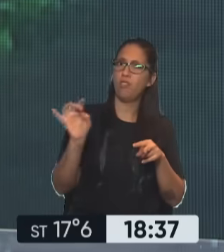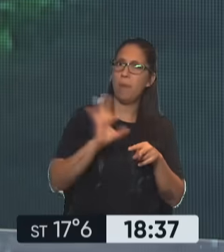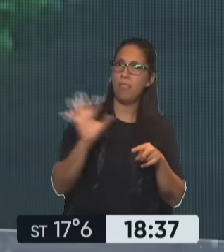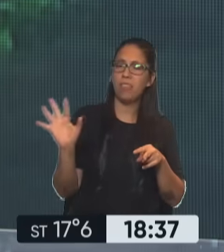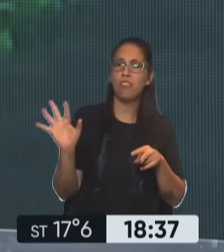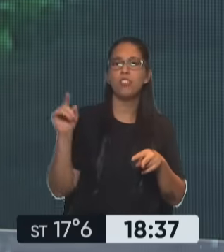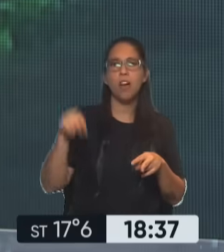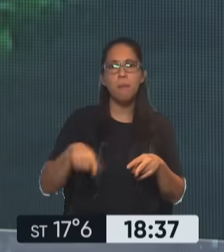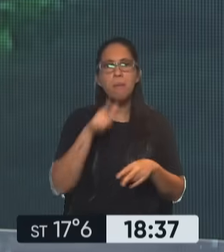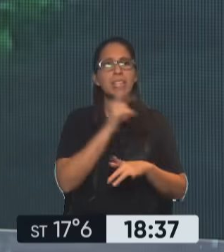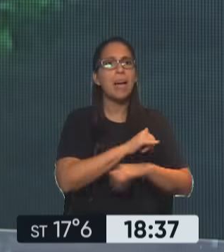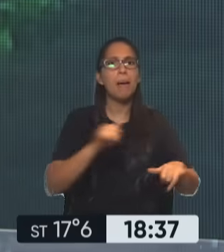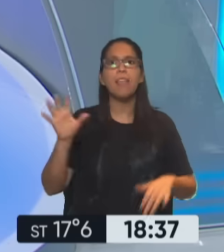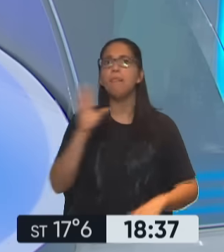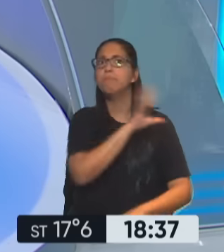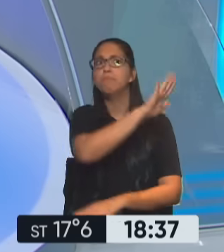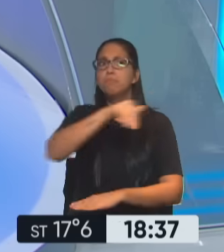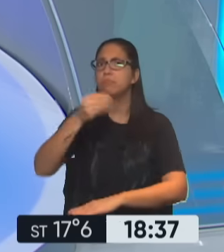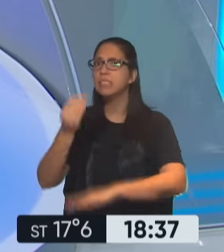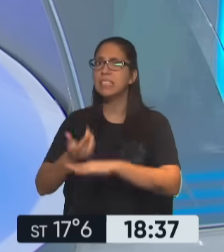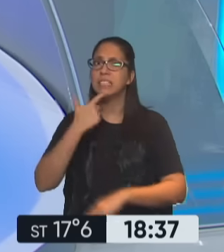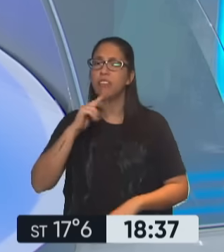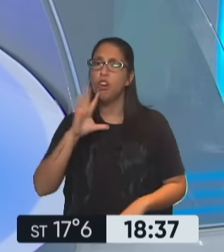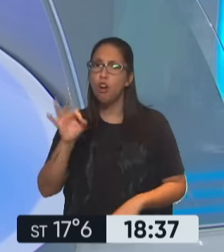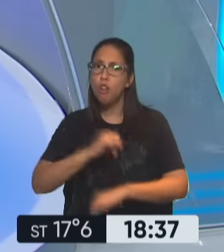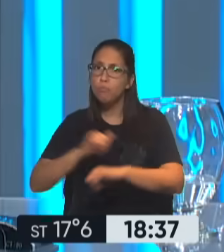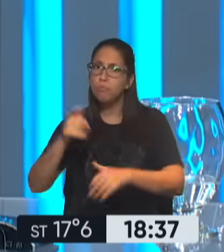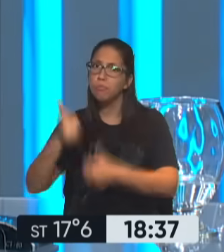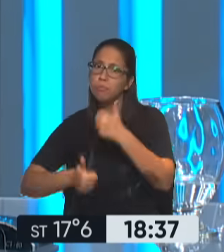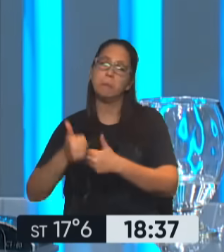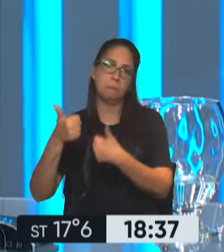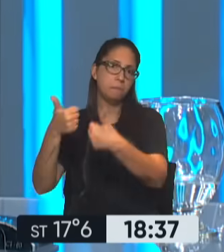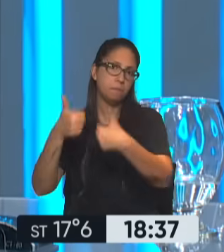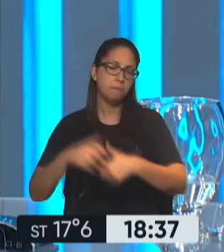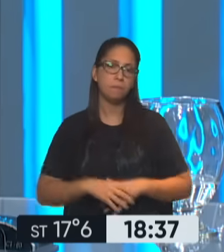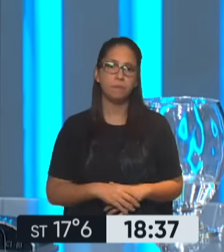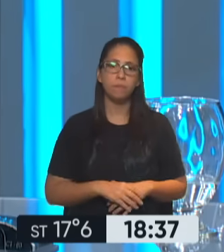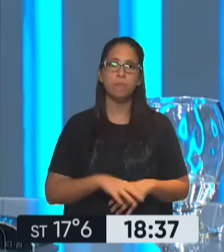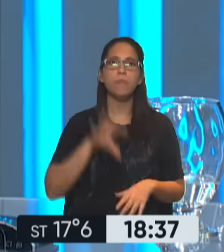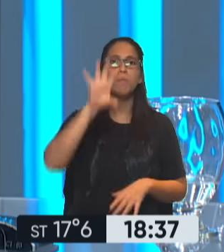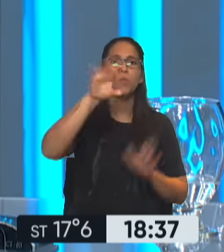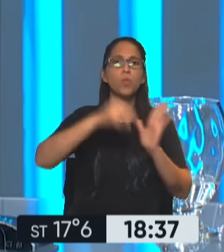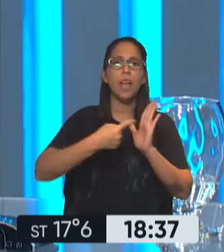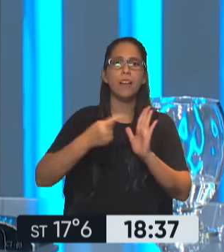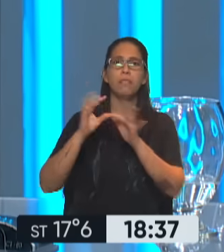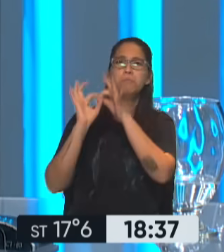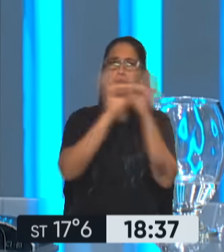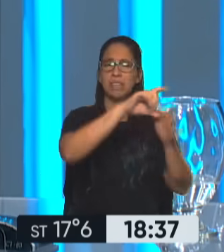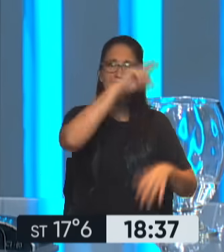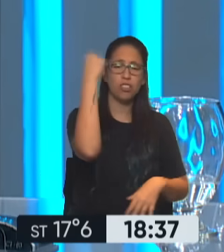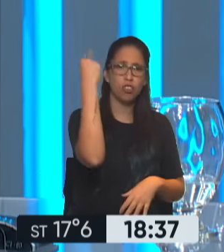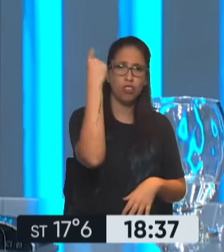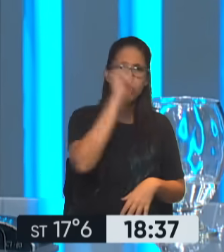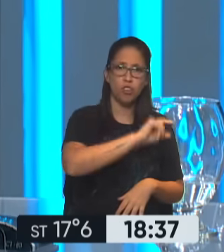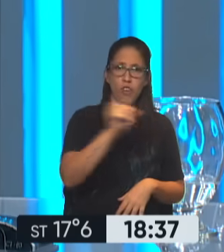fue un acierto de la campaña. Y además siento, a ver si coincidís, que la elección en la provincia quedó muy atado a lo nacional y en la ciudad se